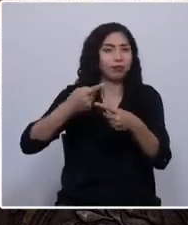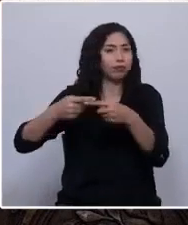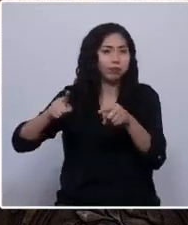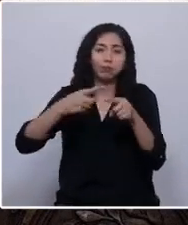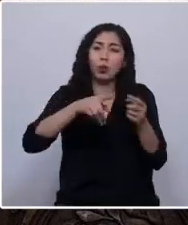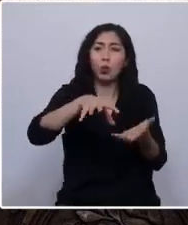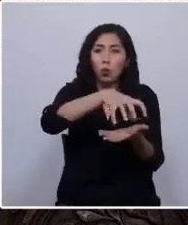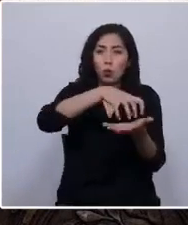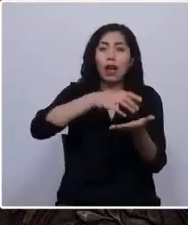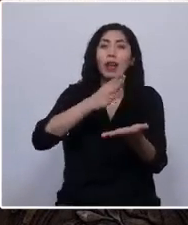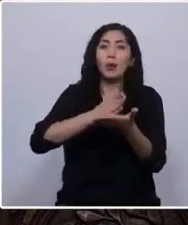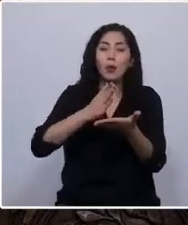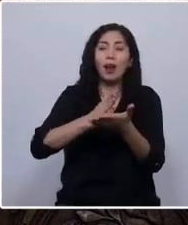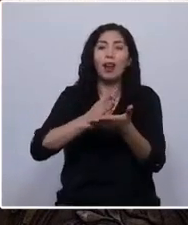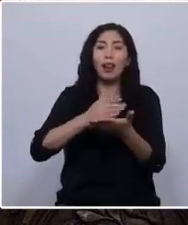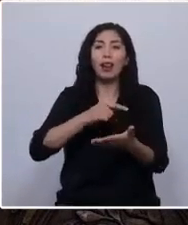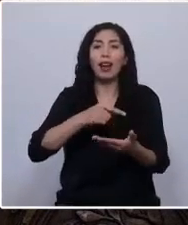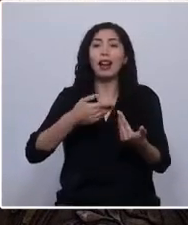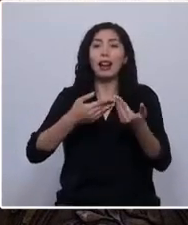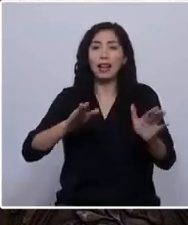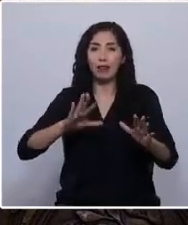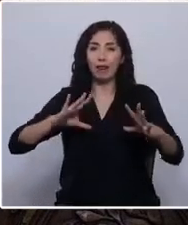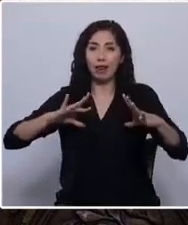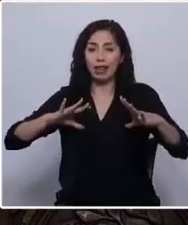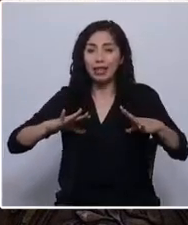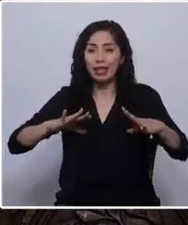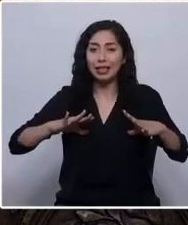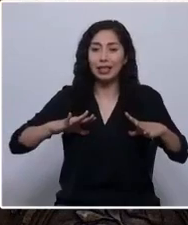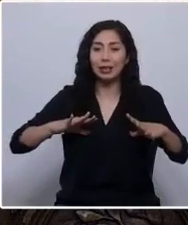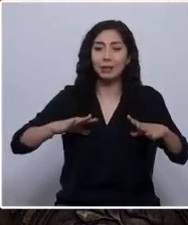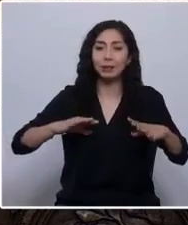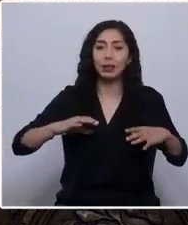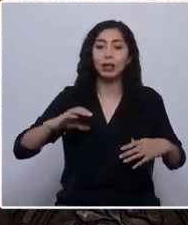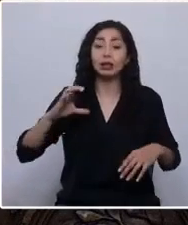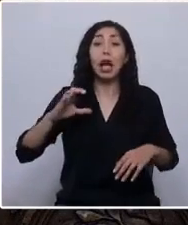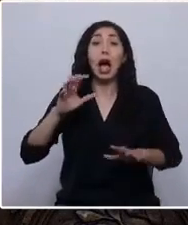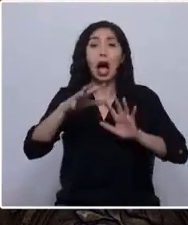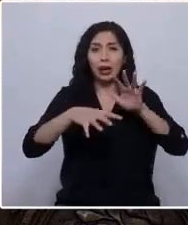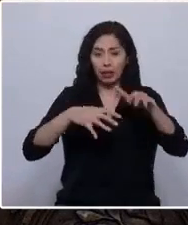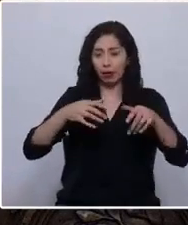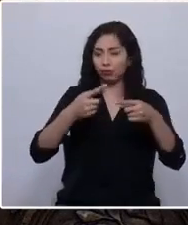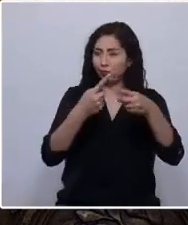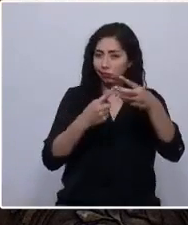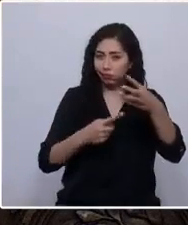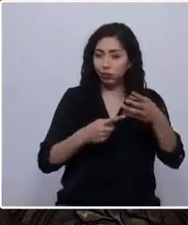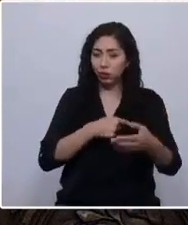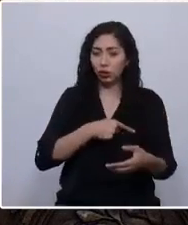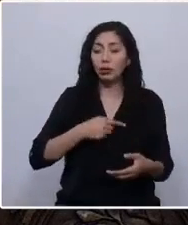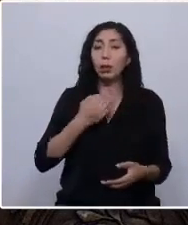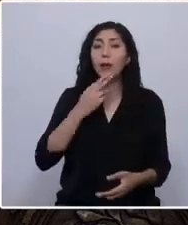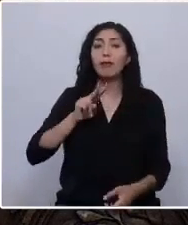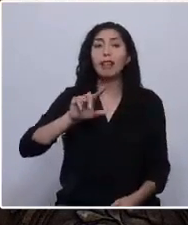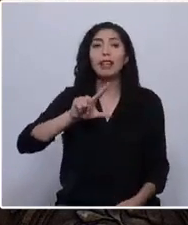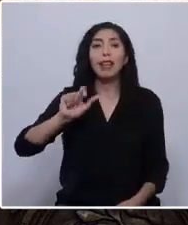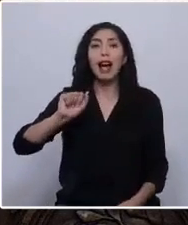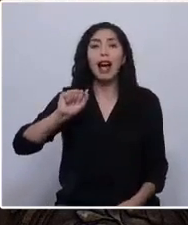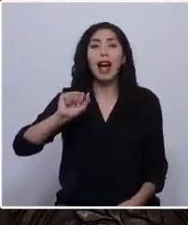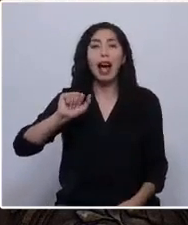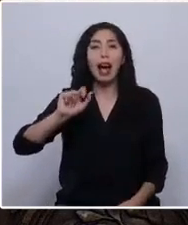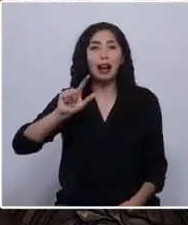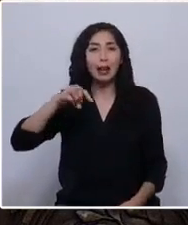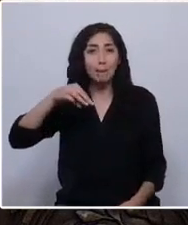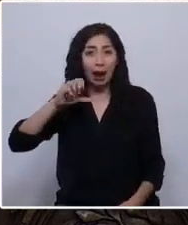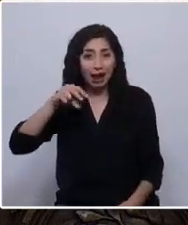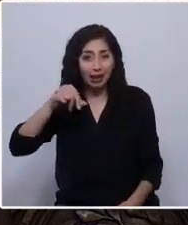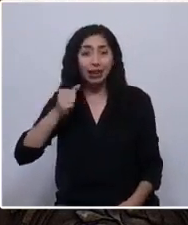Feliz, Libre y Feliz por la Educación No Formal, Save Animal. Y también quiero destacar que Vía Alemana instaló pictogramas en una escuela